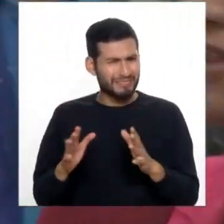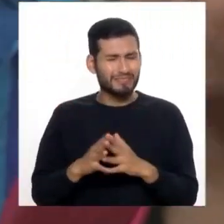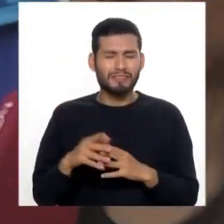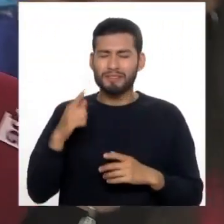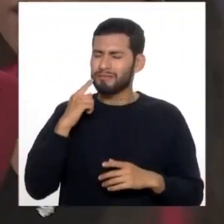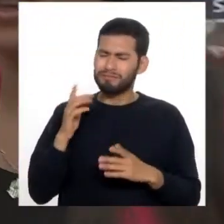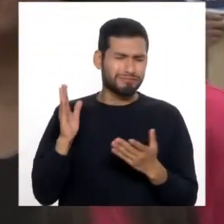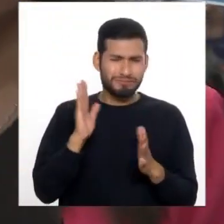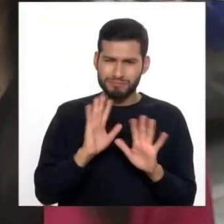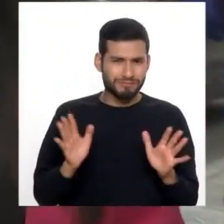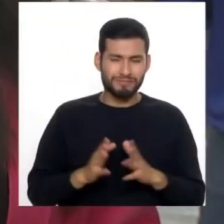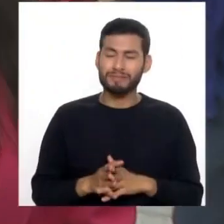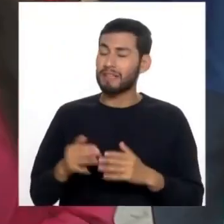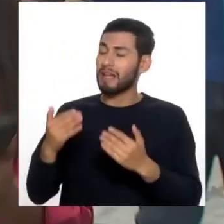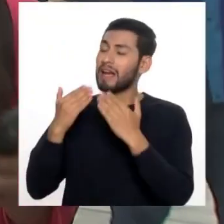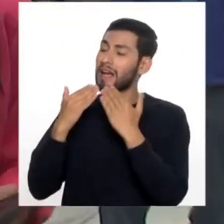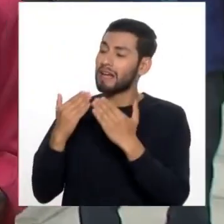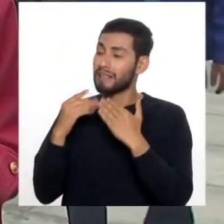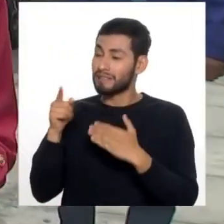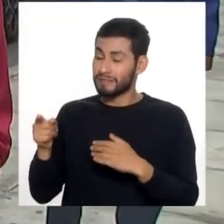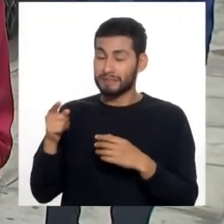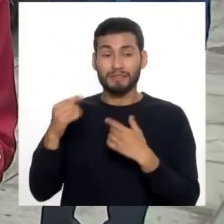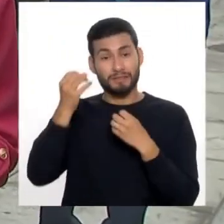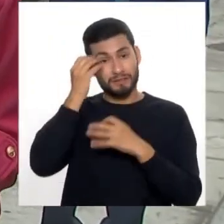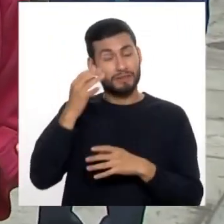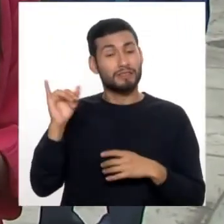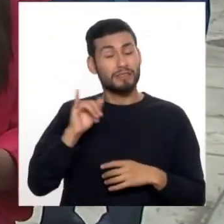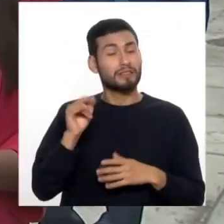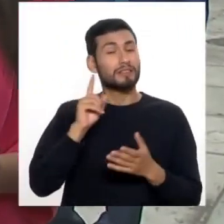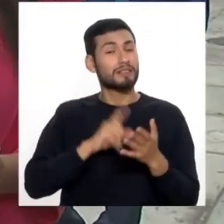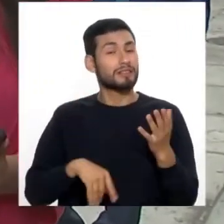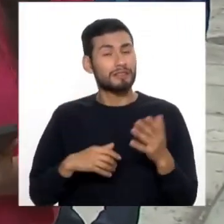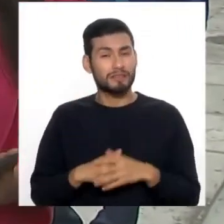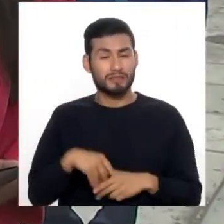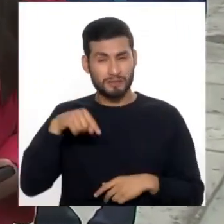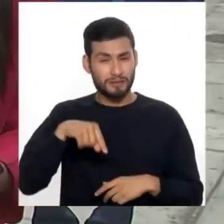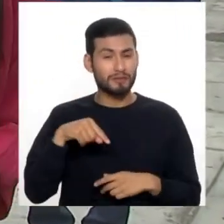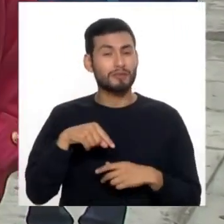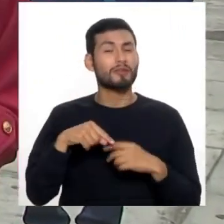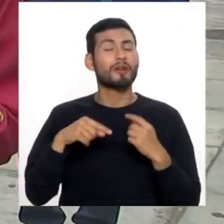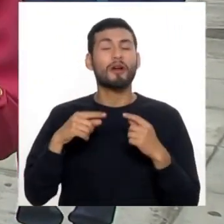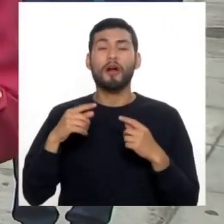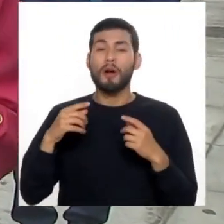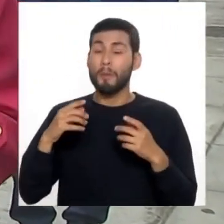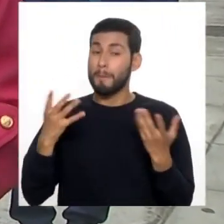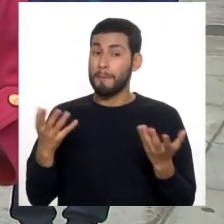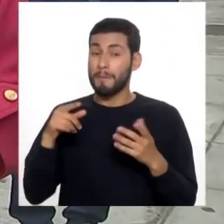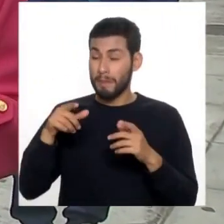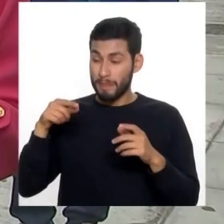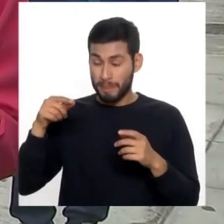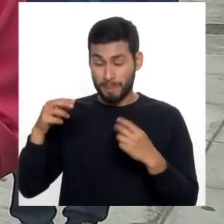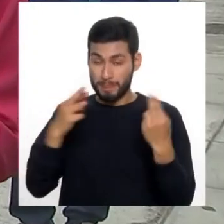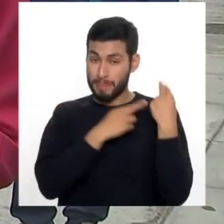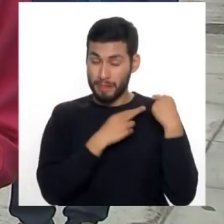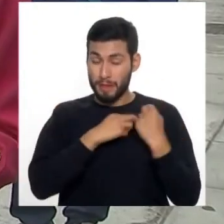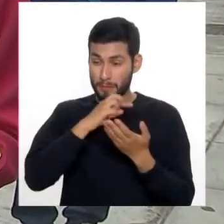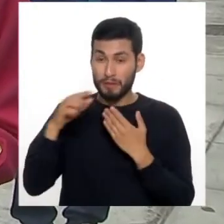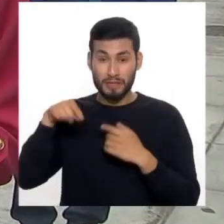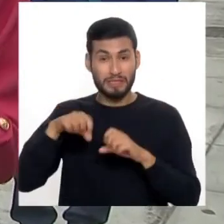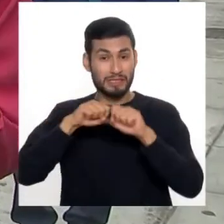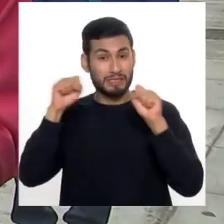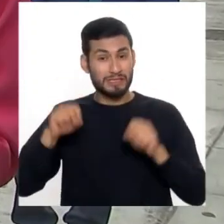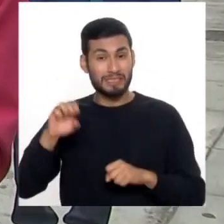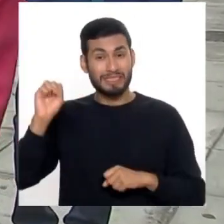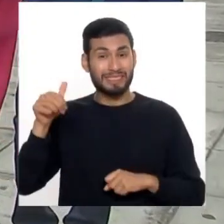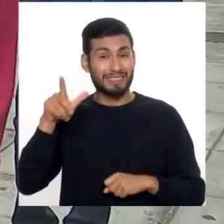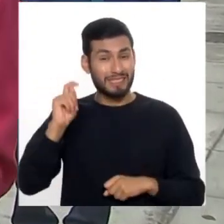gracias, estimado, por esa información. Y también se está realizando este operativo en el cual, a través del sistema, el